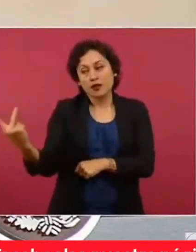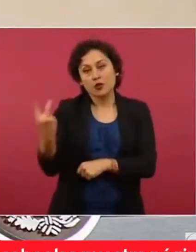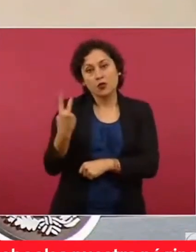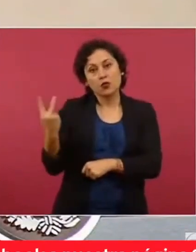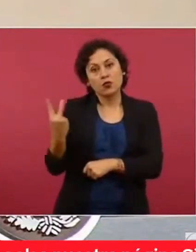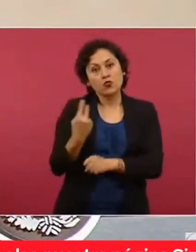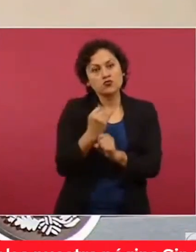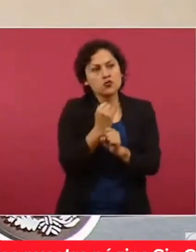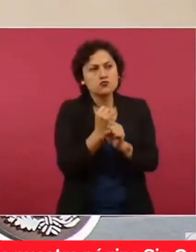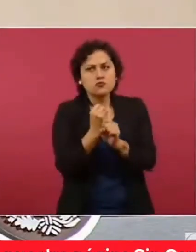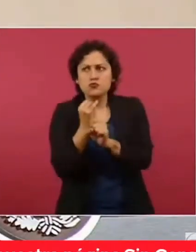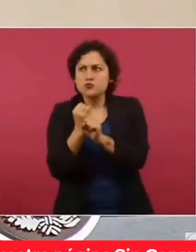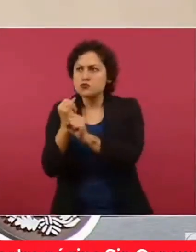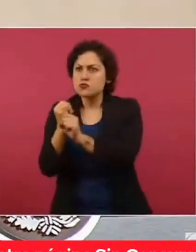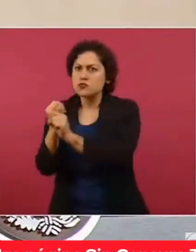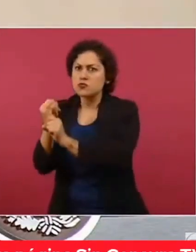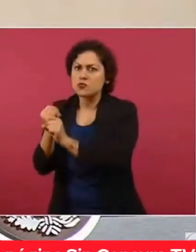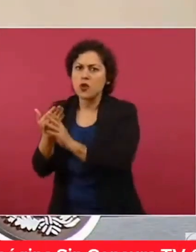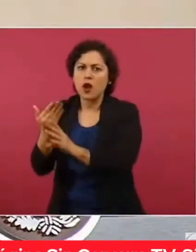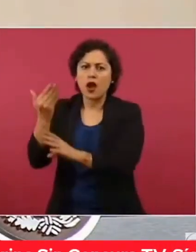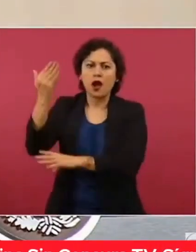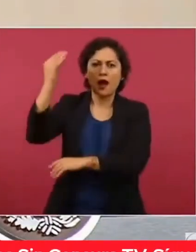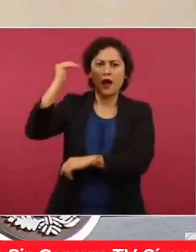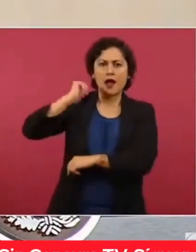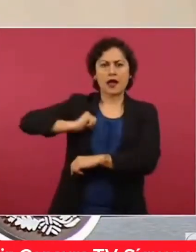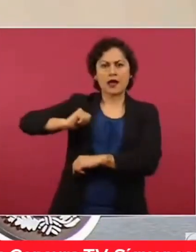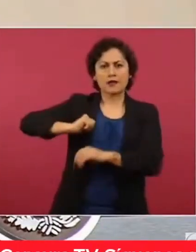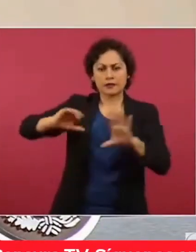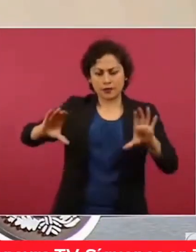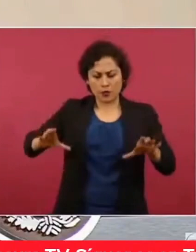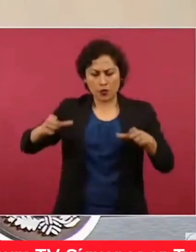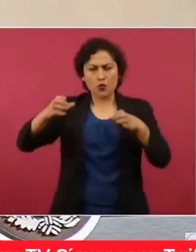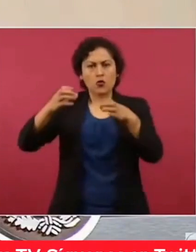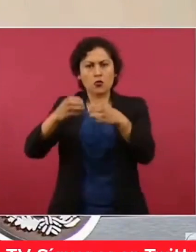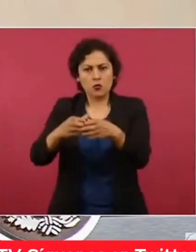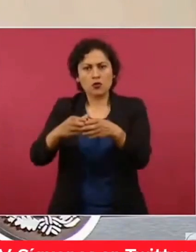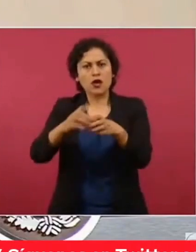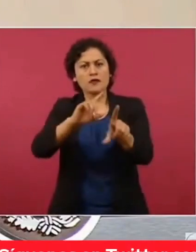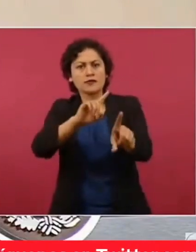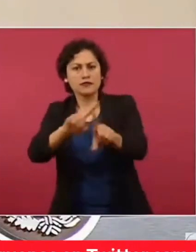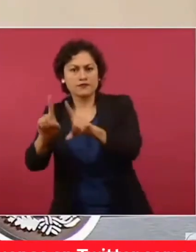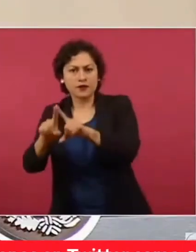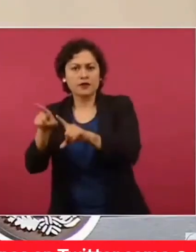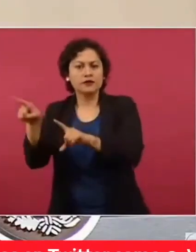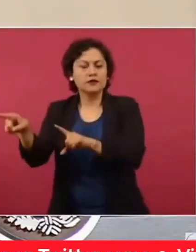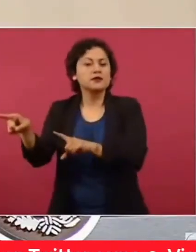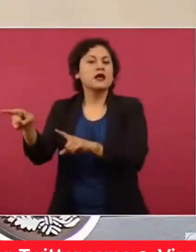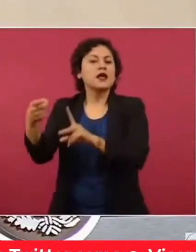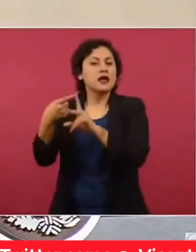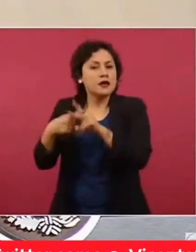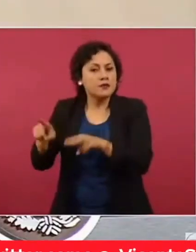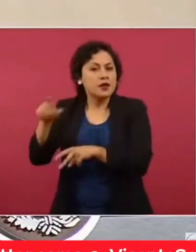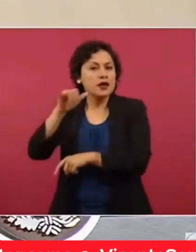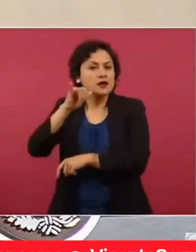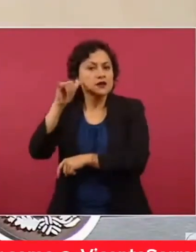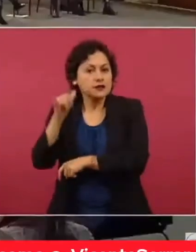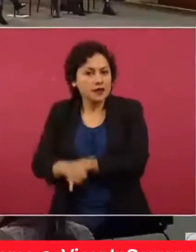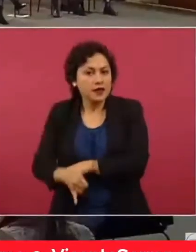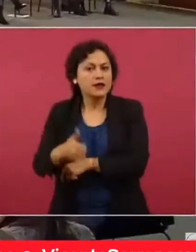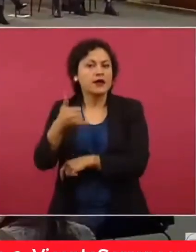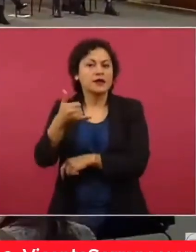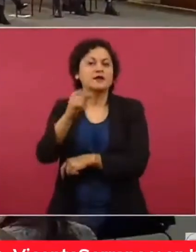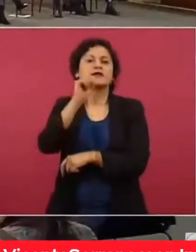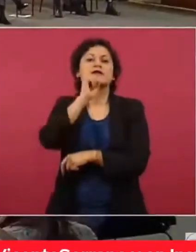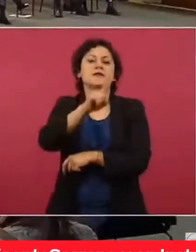las civilizaciones que florecieron en la península itálica y en el territorio que